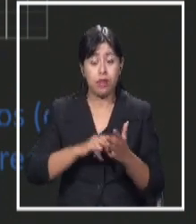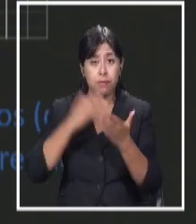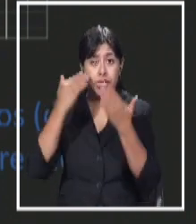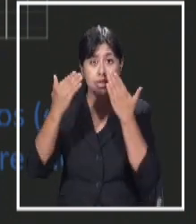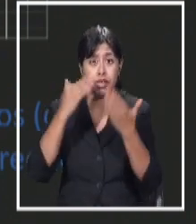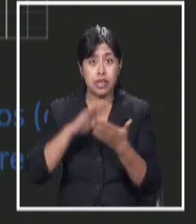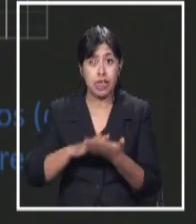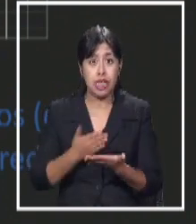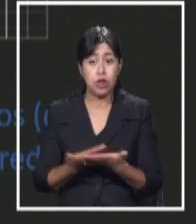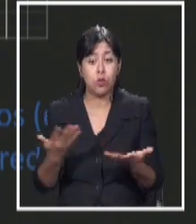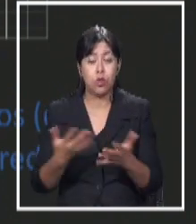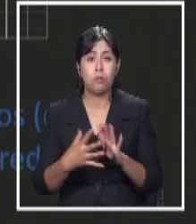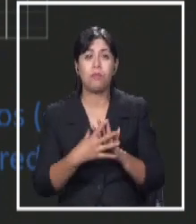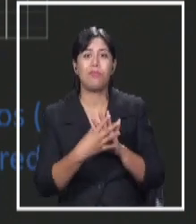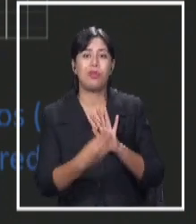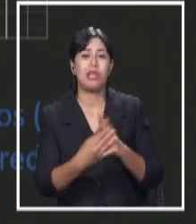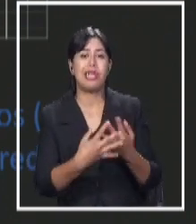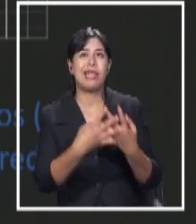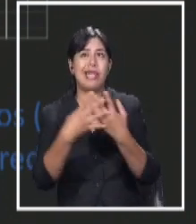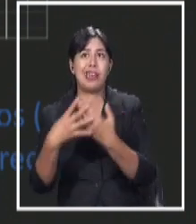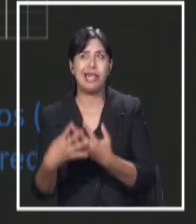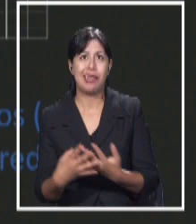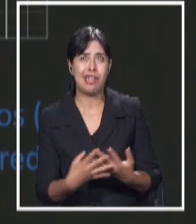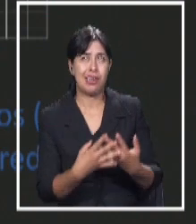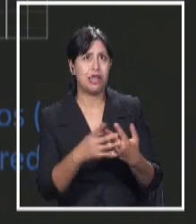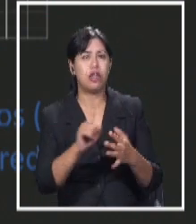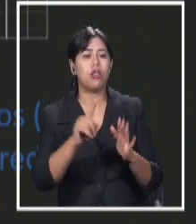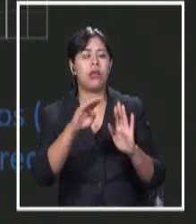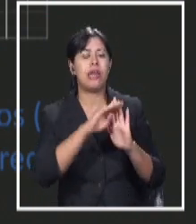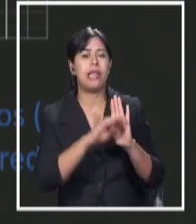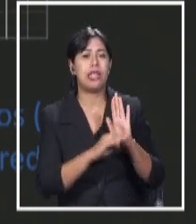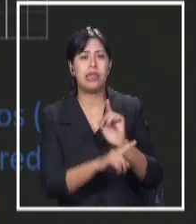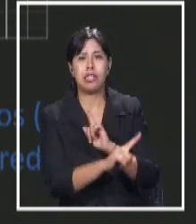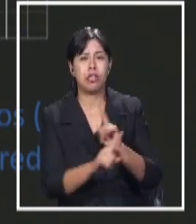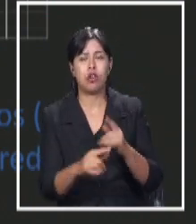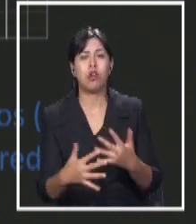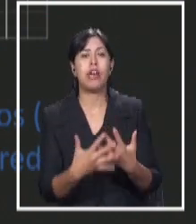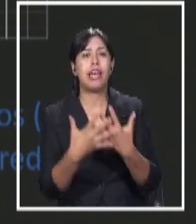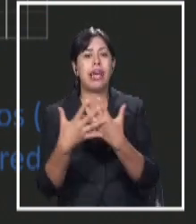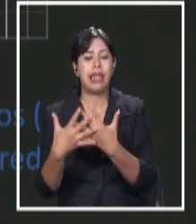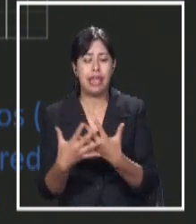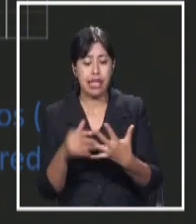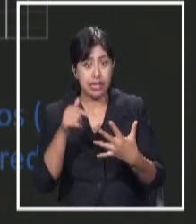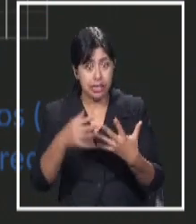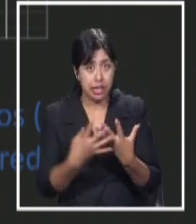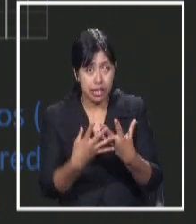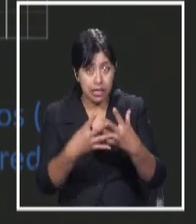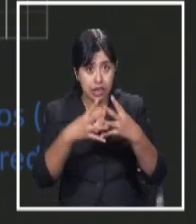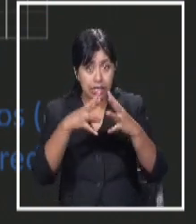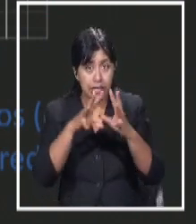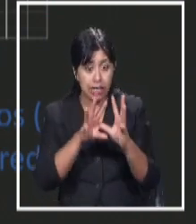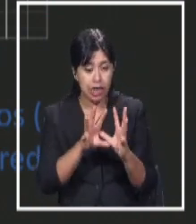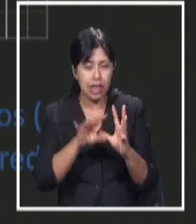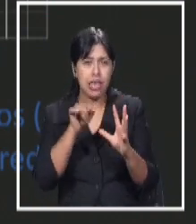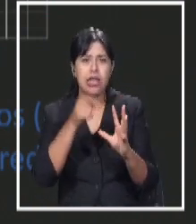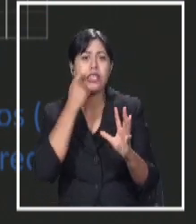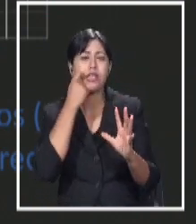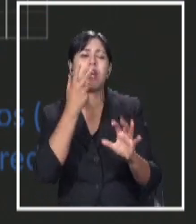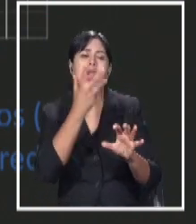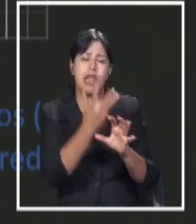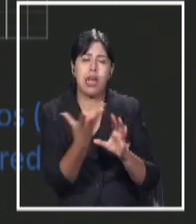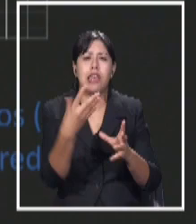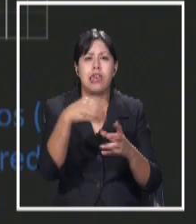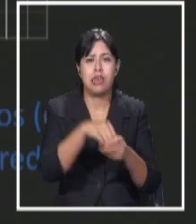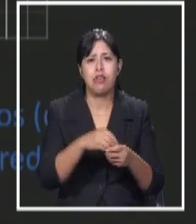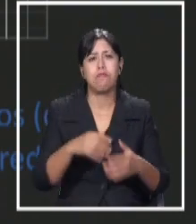es modelándolos como redes, no como listas. Y estas redes incluyen síntomas,